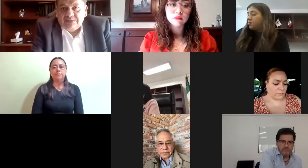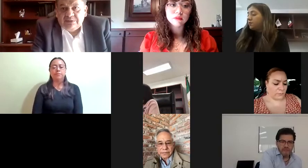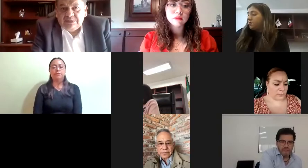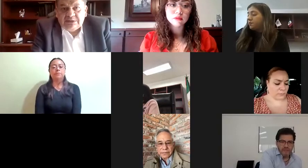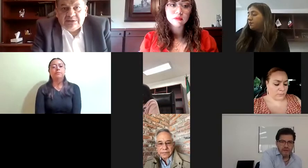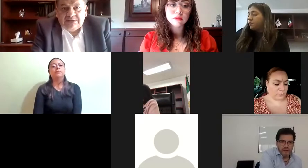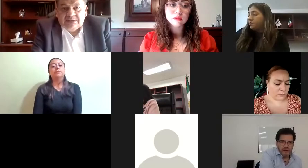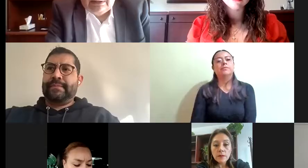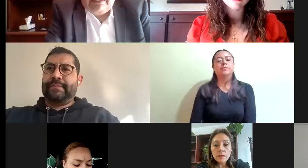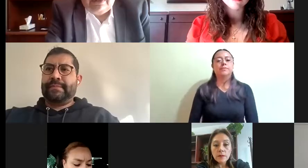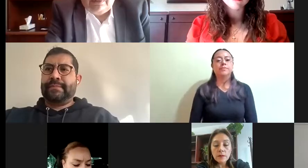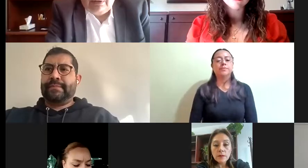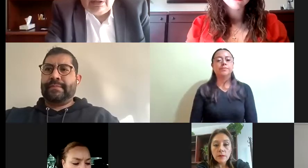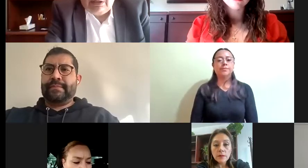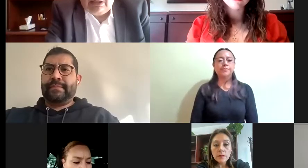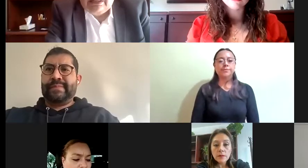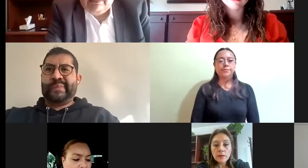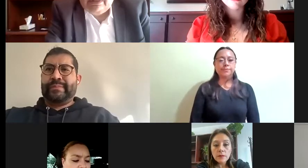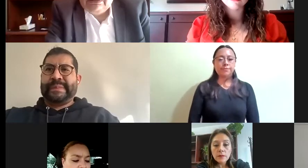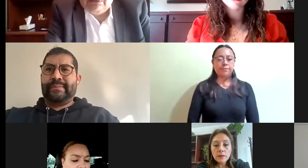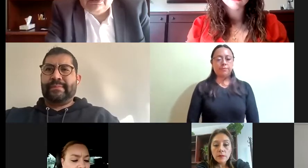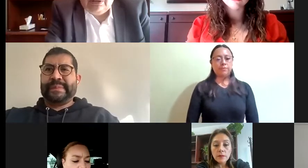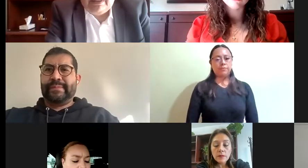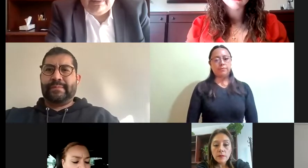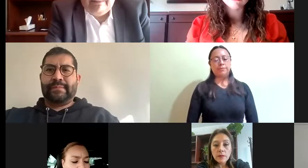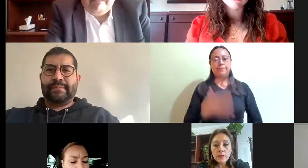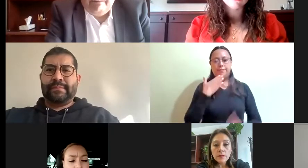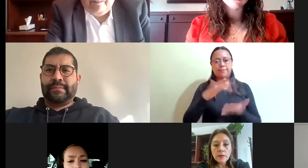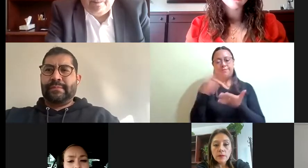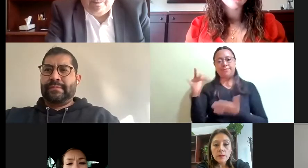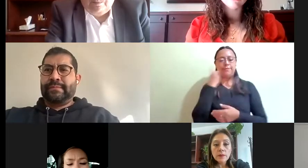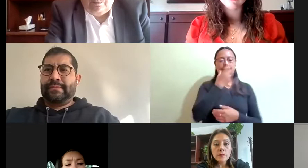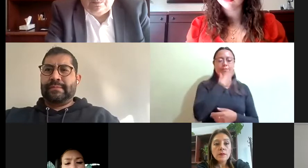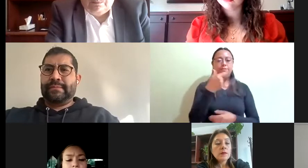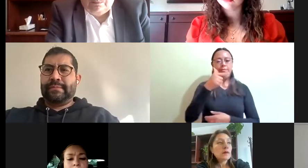Diputado Gaviño, ¿alguien más solicitó la palabra?